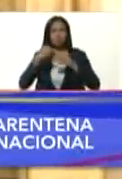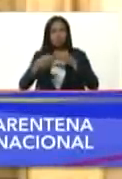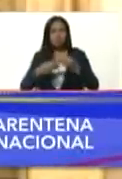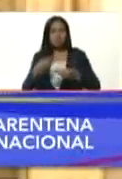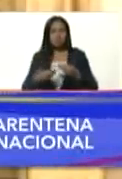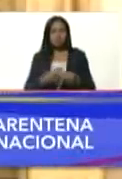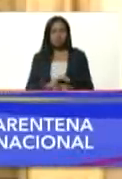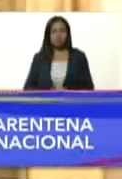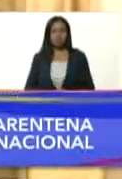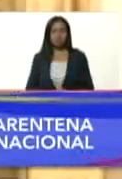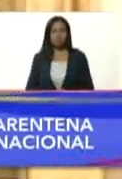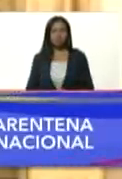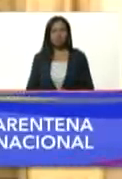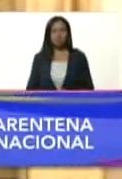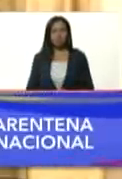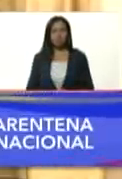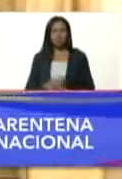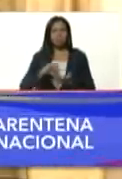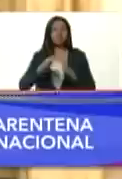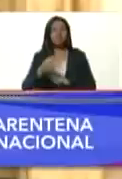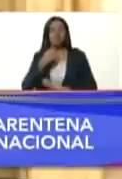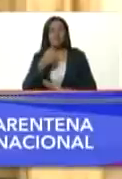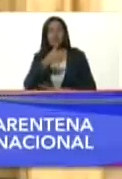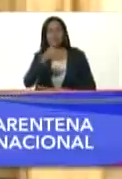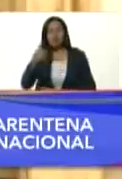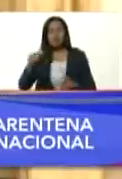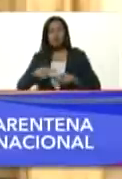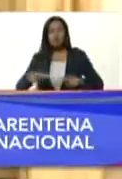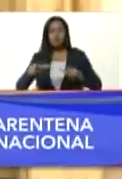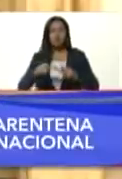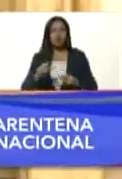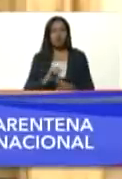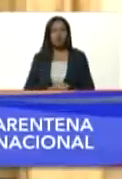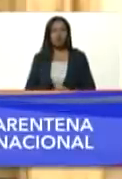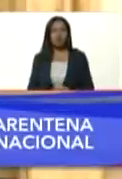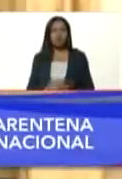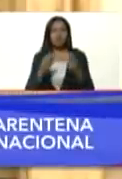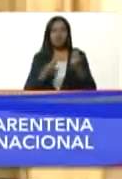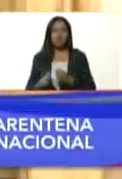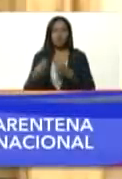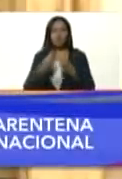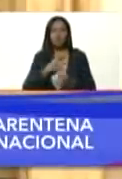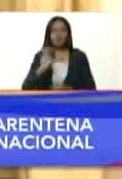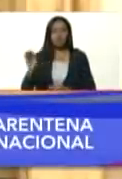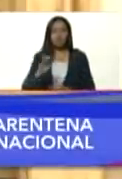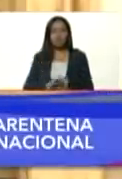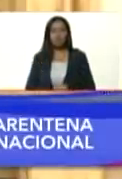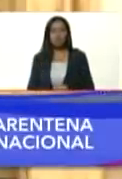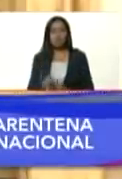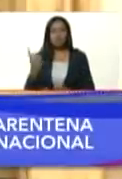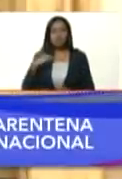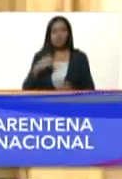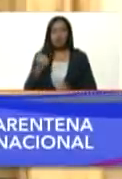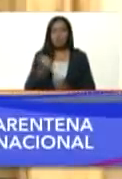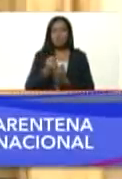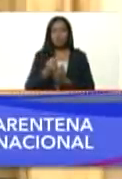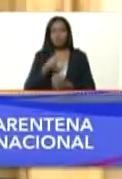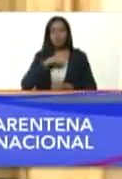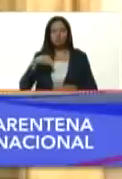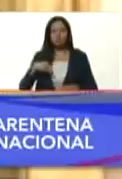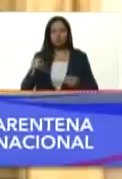De pie. Y por eso le digo a todos los sectores económicos del país, cuenten